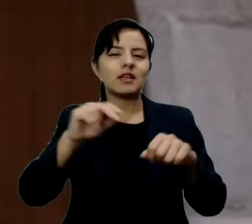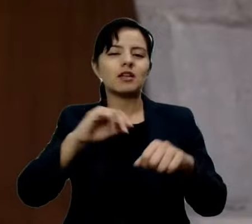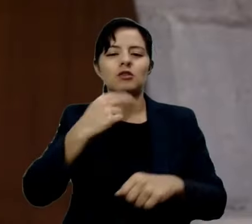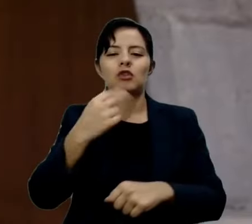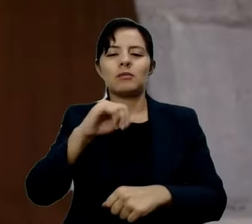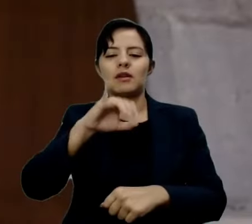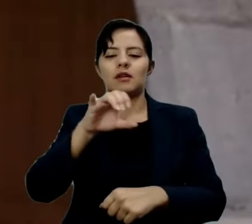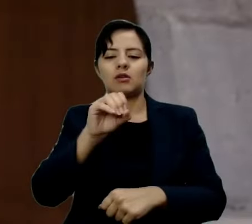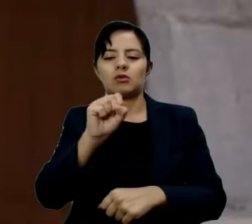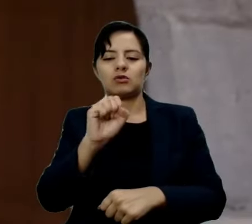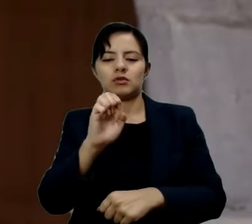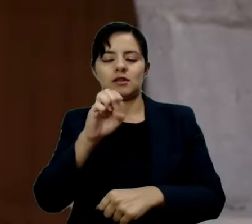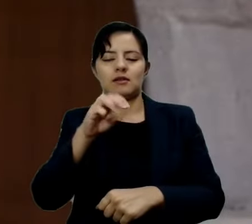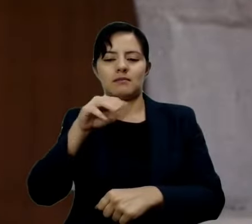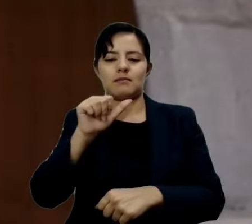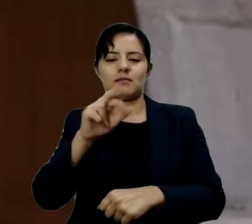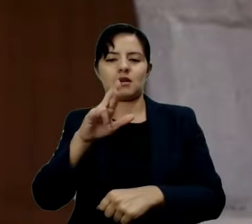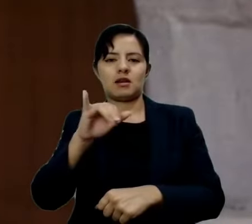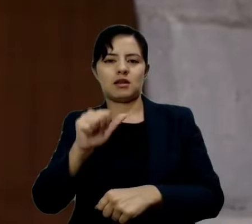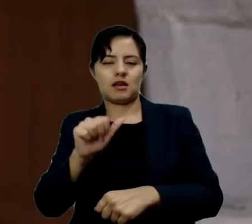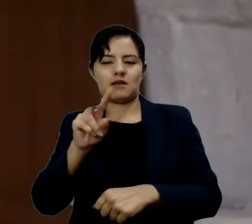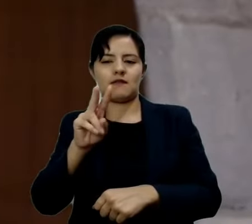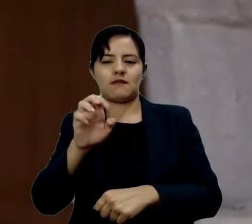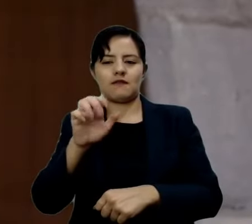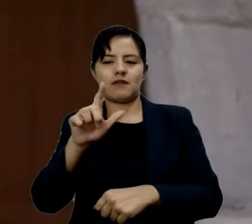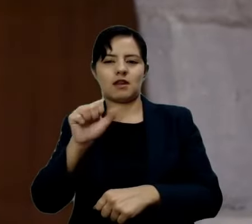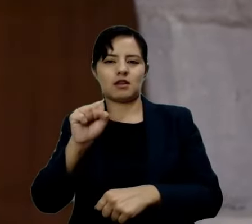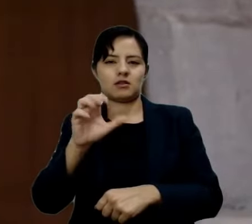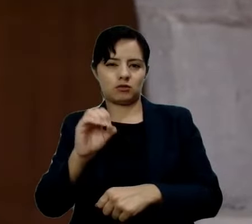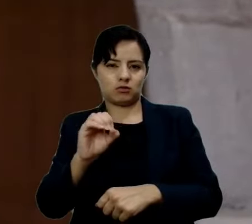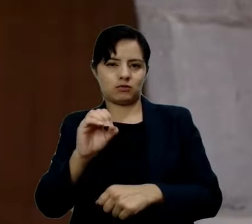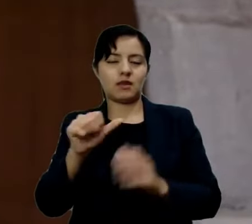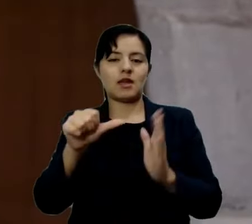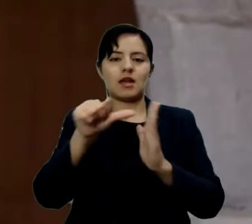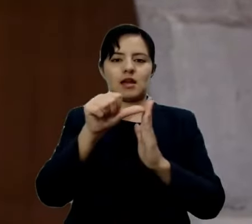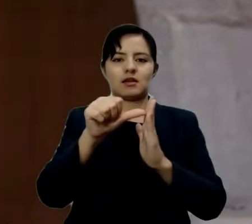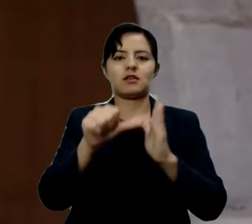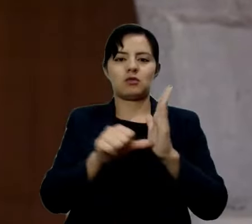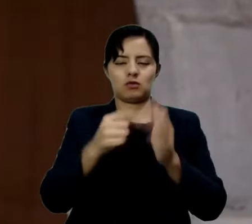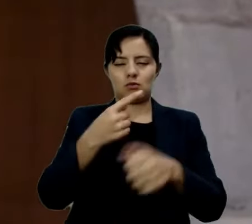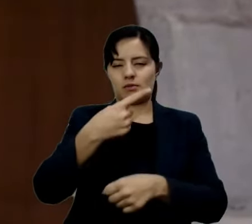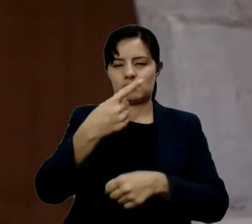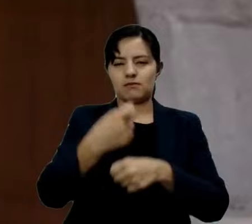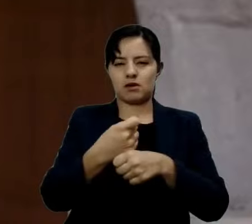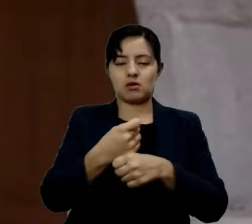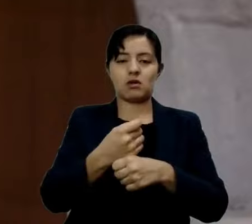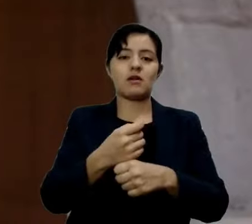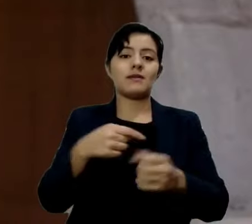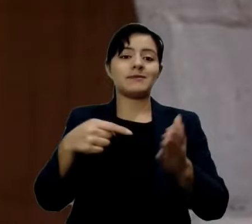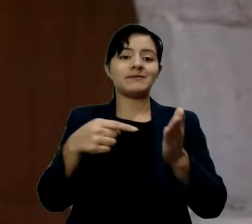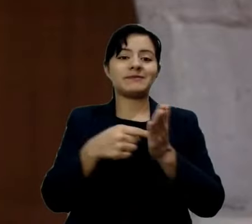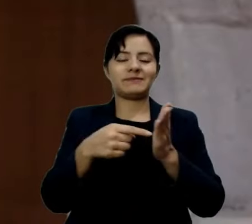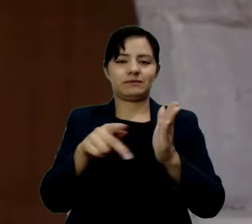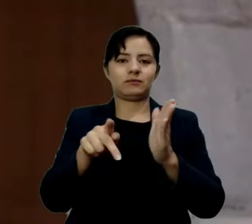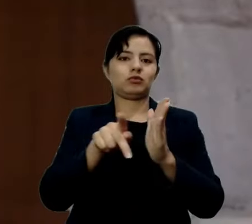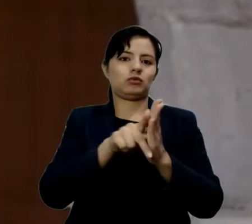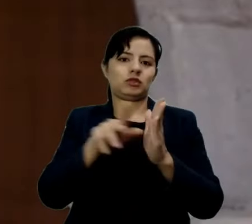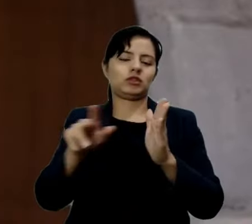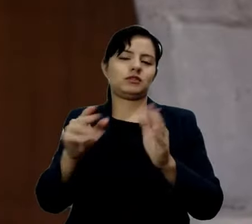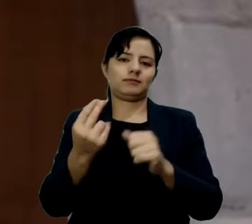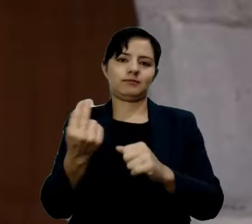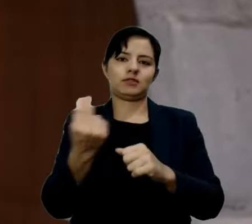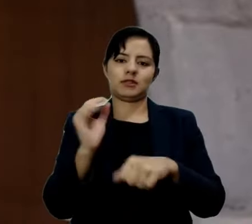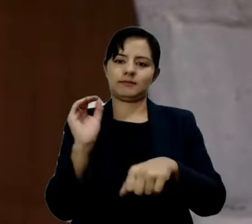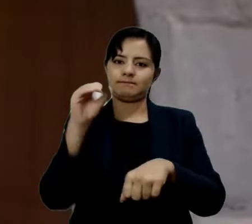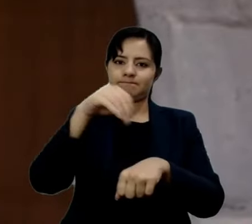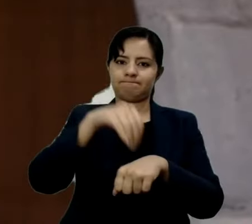Velasco transitorios artículo primero publíquese el presente decreto en el periódico oficial gaceta de